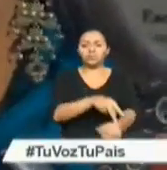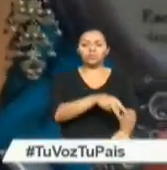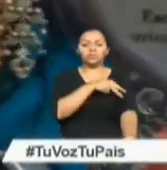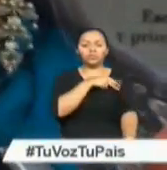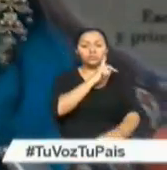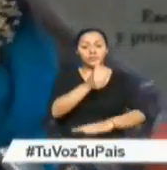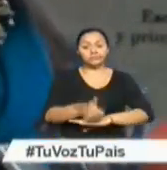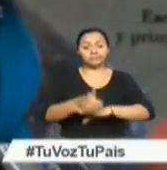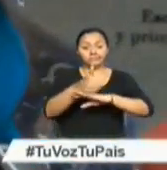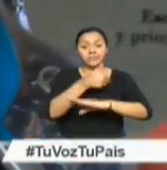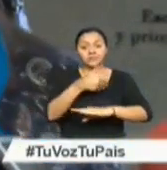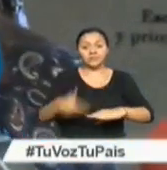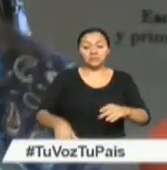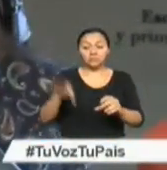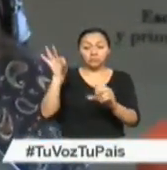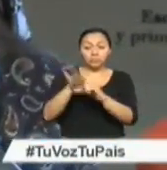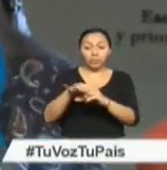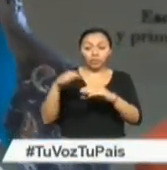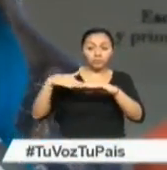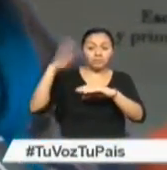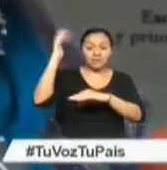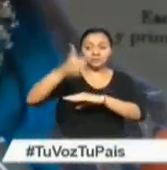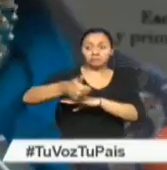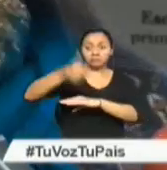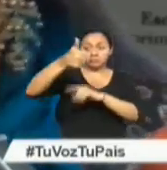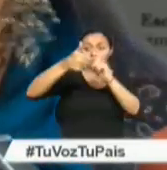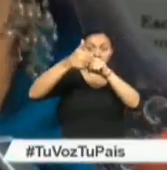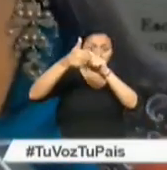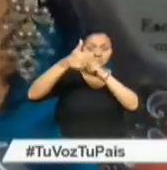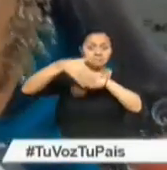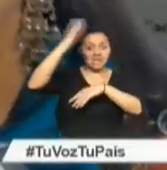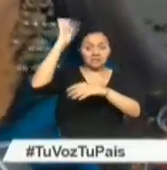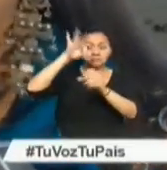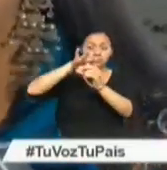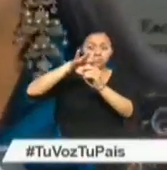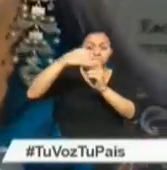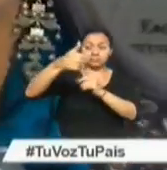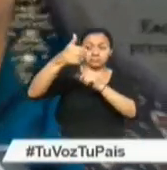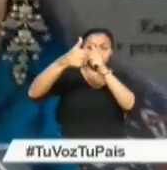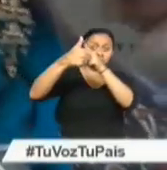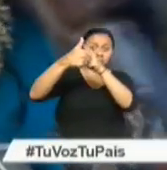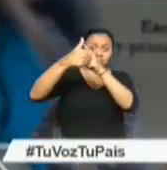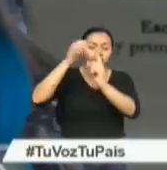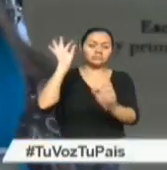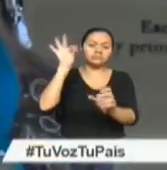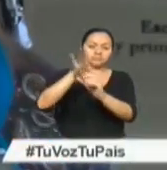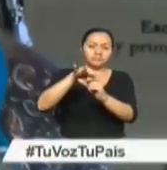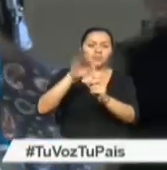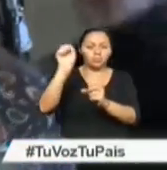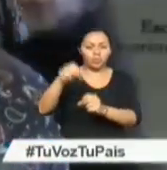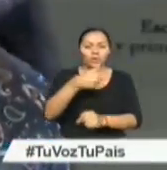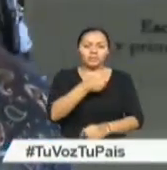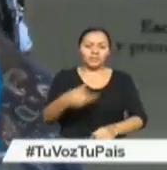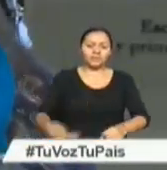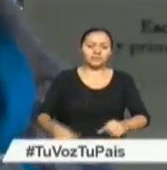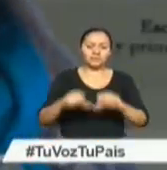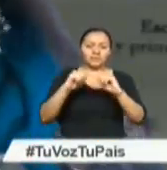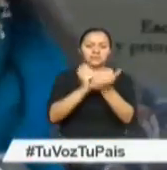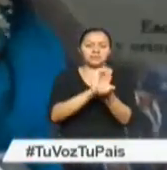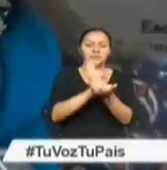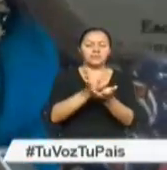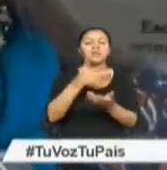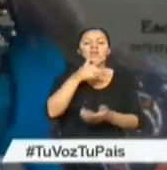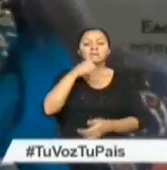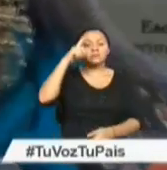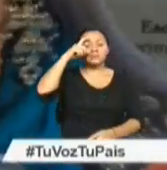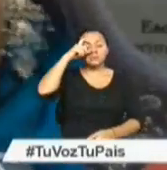la presidencia de la Asamblea ha sido del asambleísta que ha encabezado la lista nacional y que ha tenido la mayor cantidad de votos. Por lo tanto, José Serrano es la